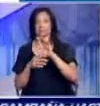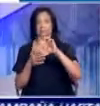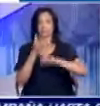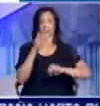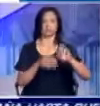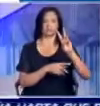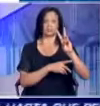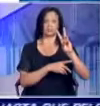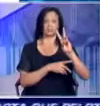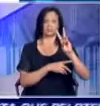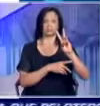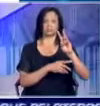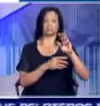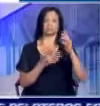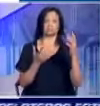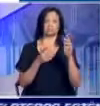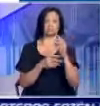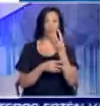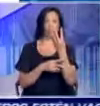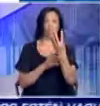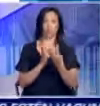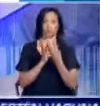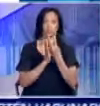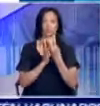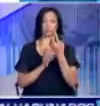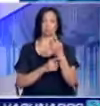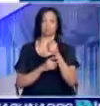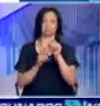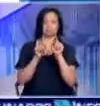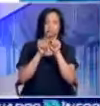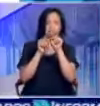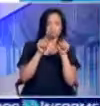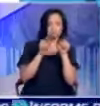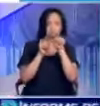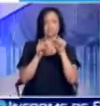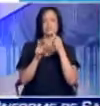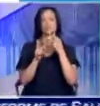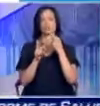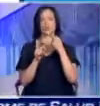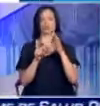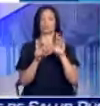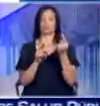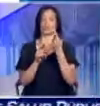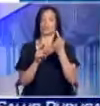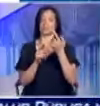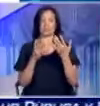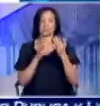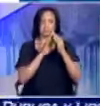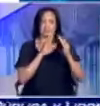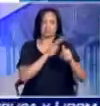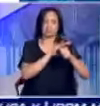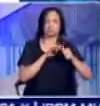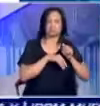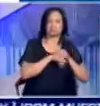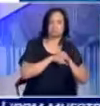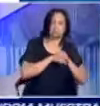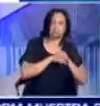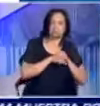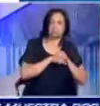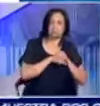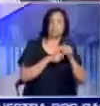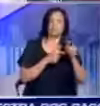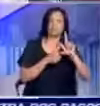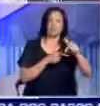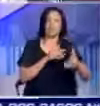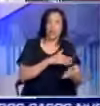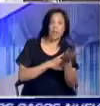6 horas y lo que te va quedando son 4 horas 4 horas de confinamiento nada más